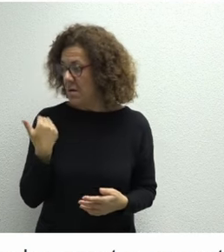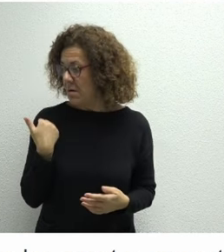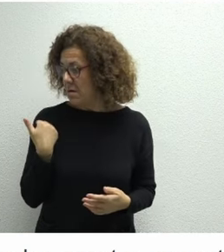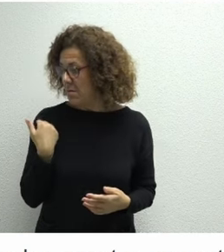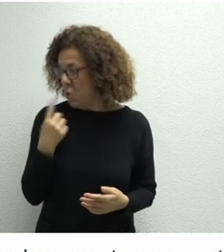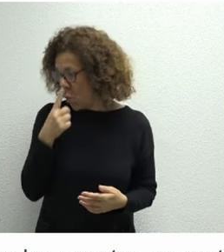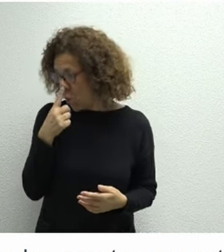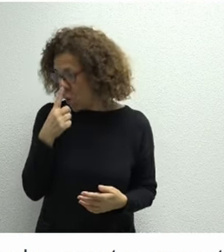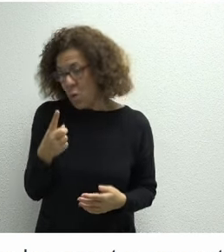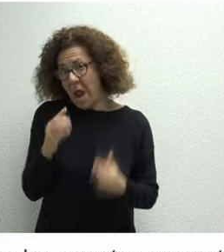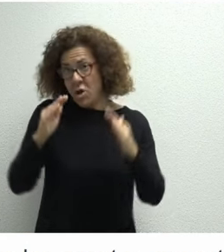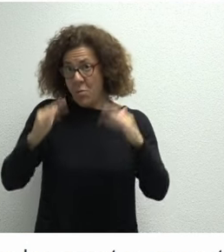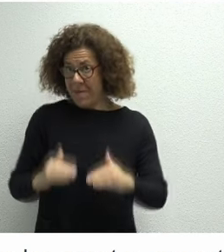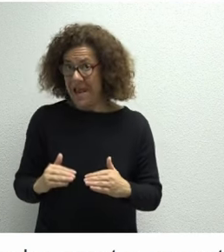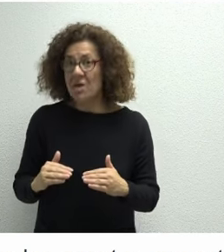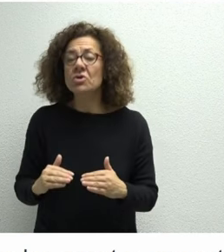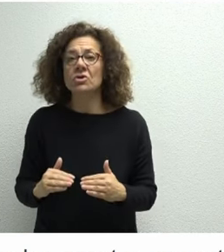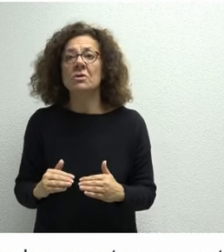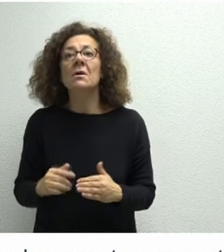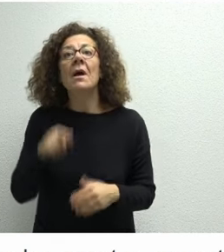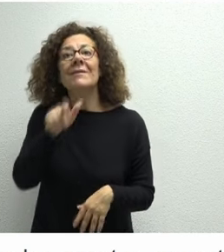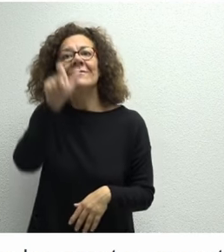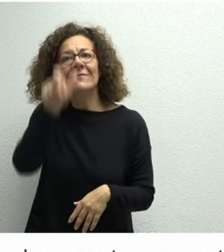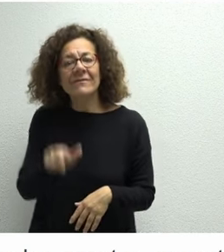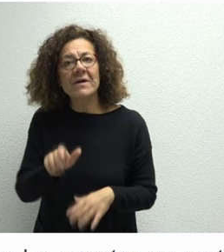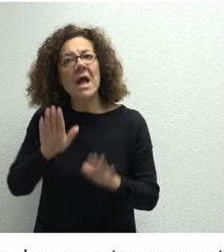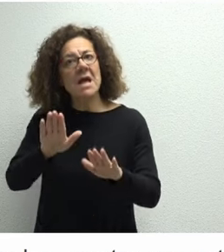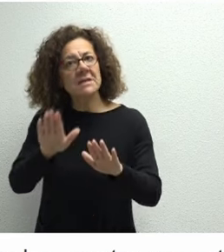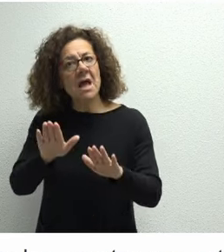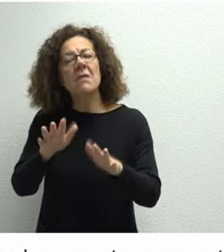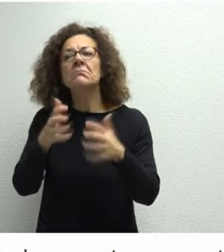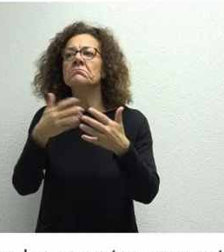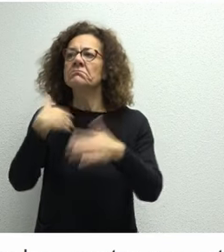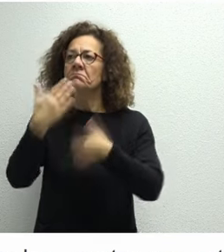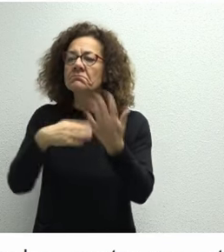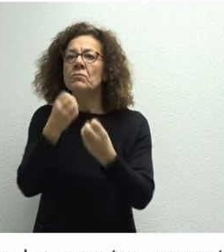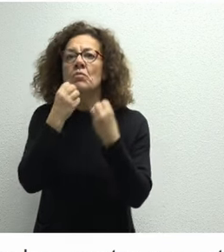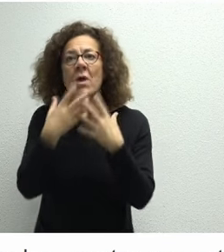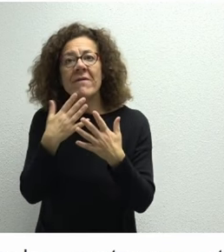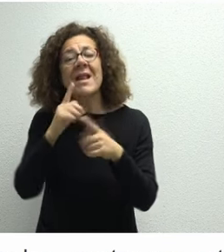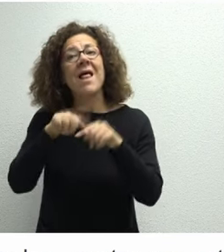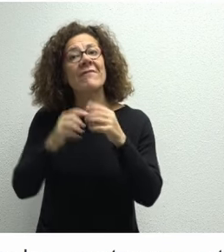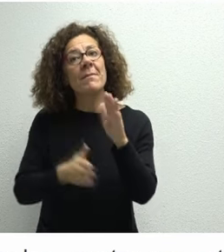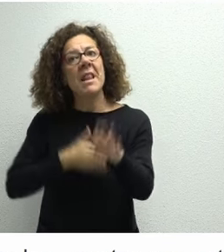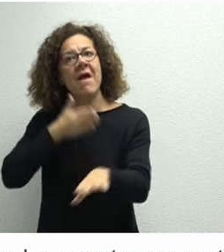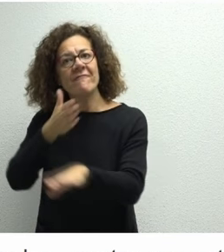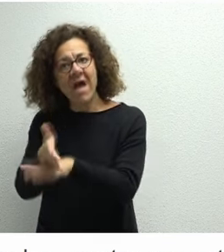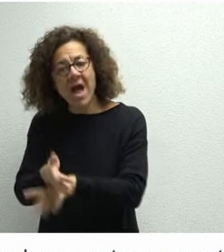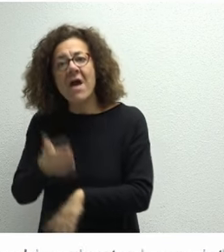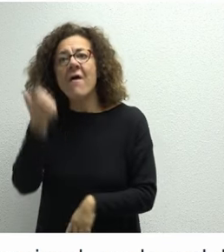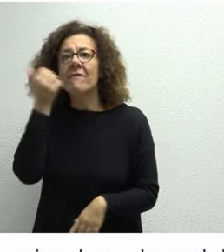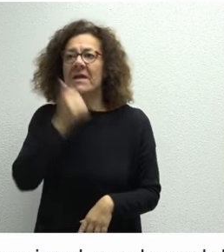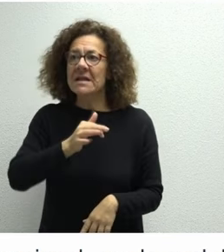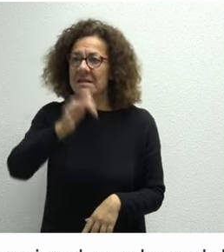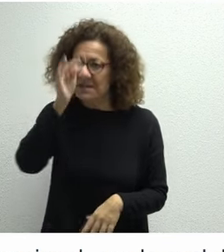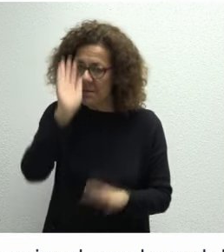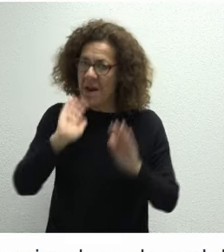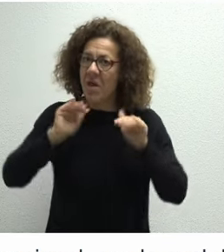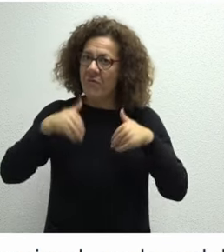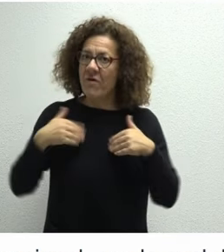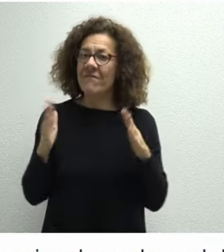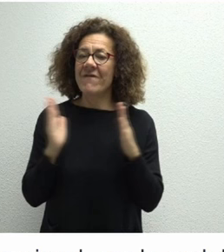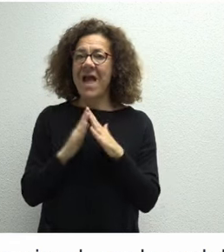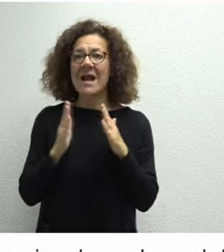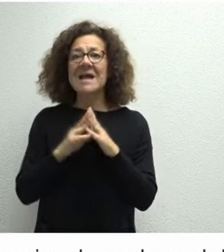menos de un año eh Fran está allí está funcionando muy bien la familia va a verle los fines de semana va a su casa